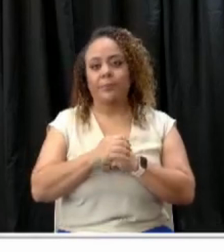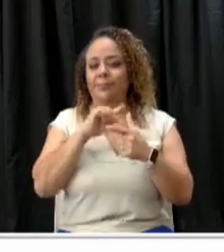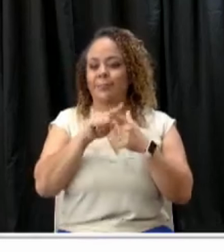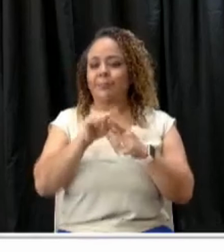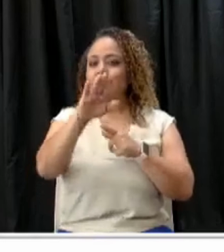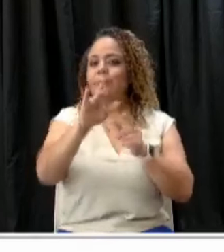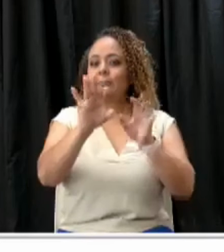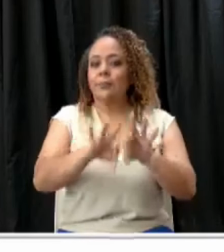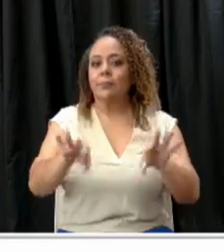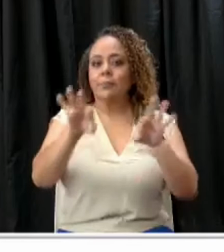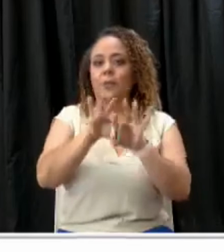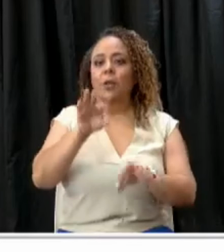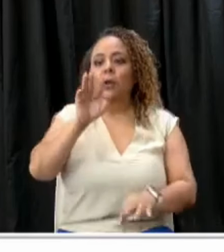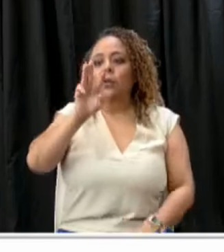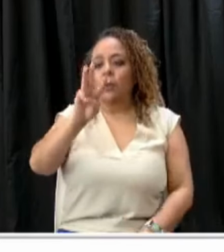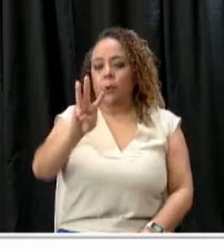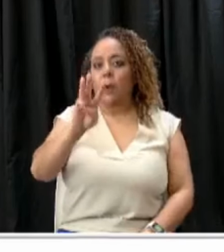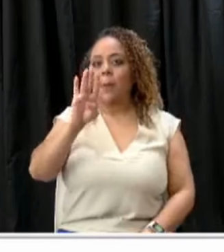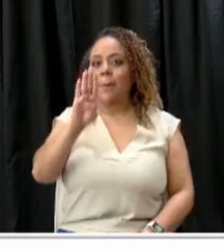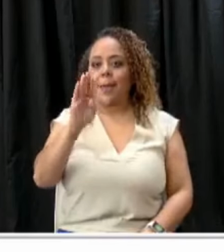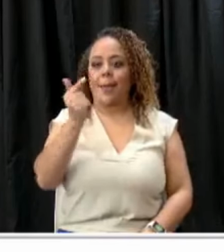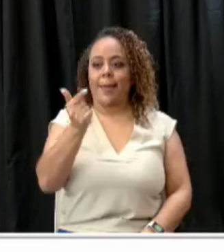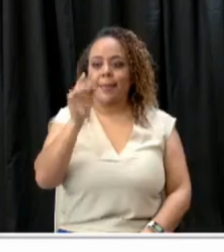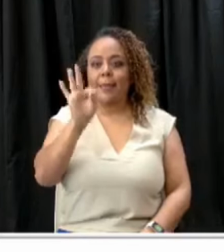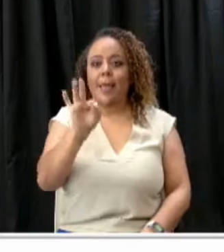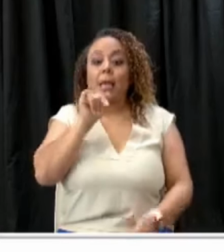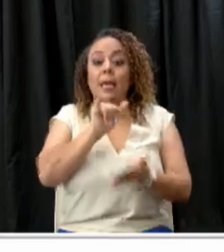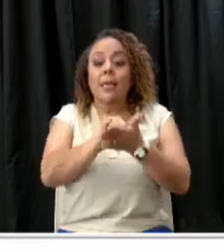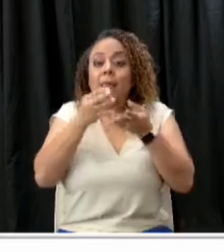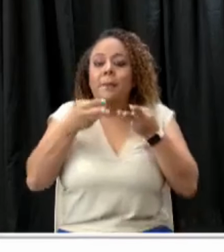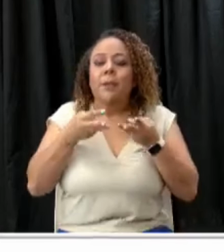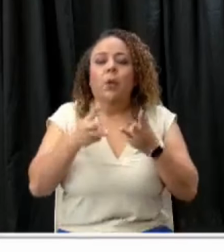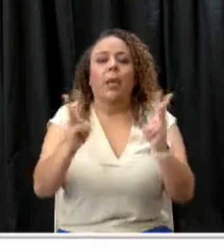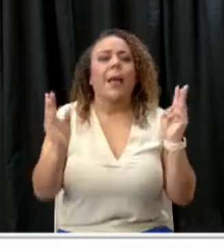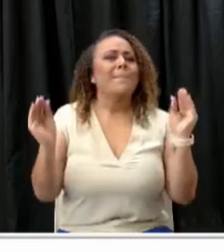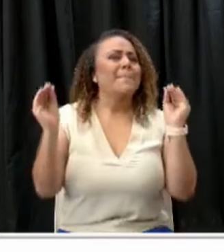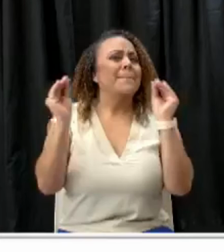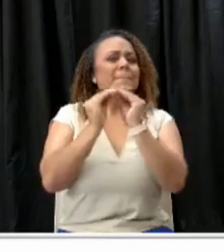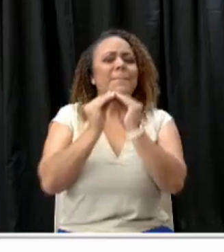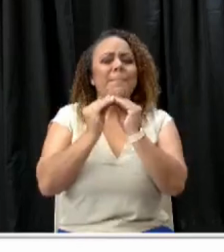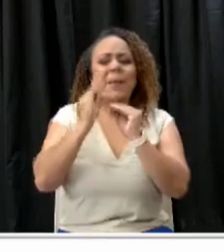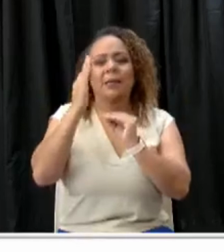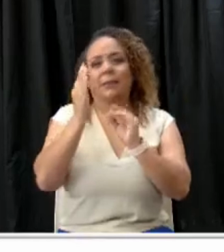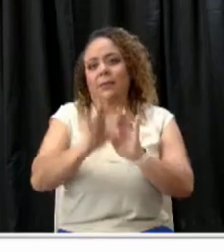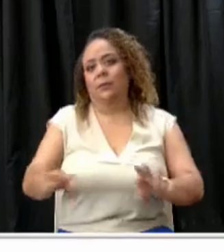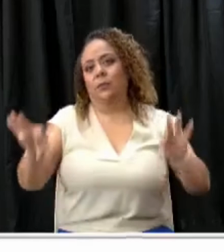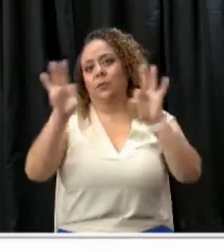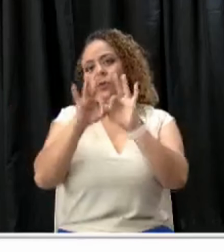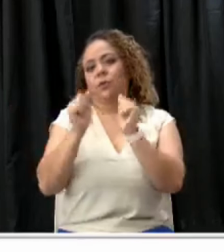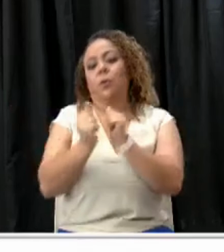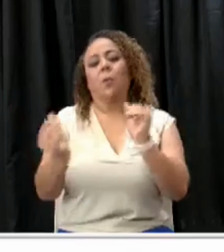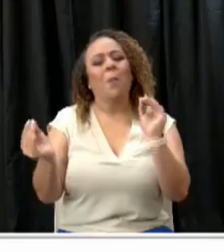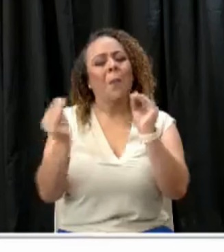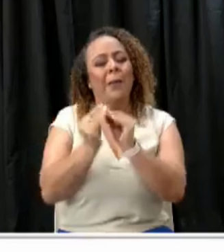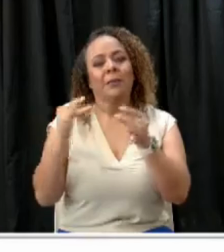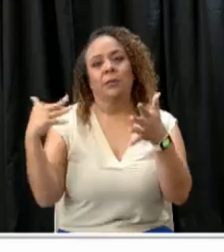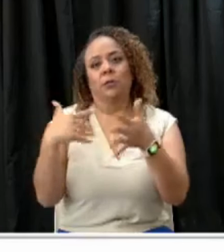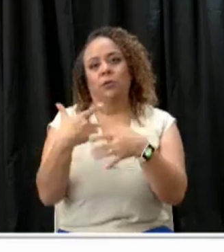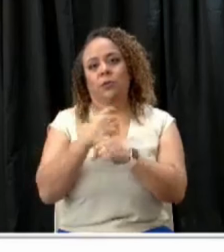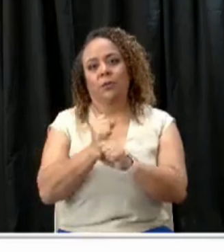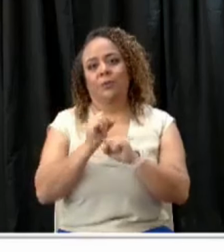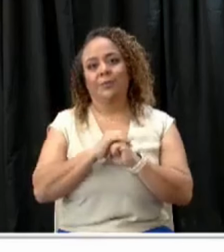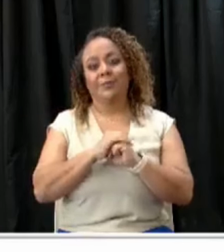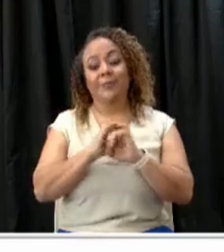que el WGT es una de las metodologías más importantes, con mayores estudios realizados,